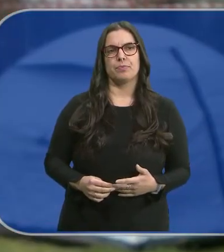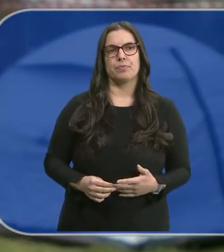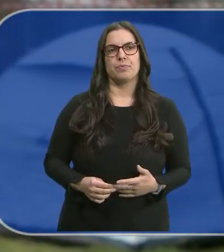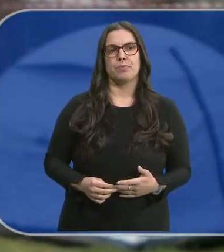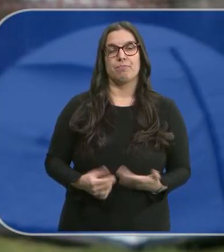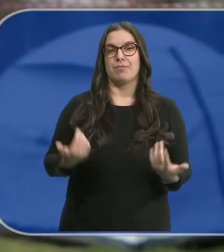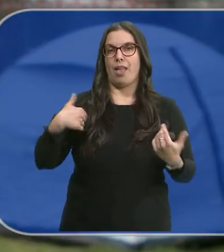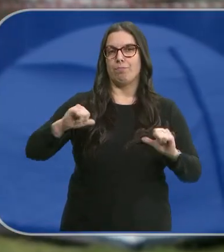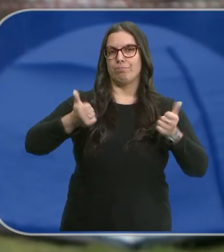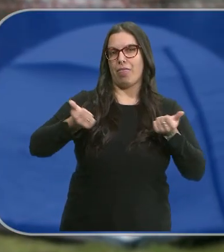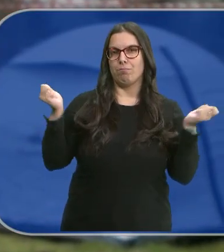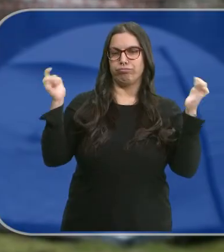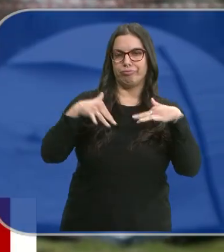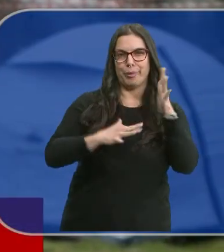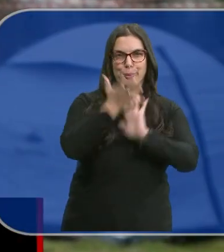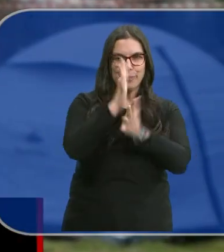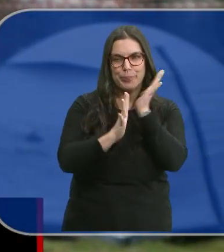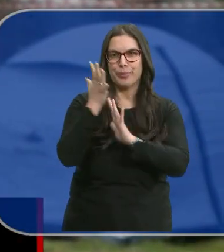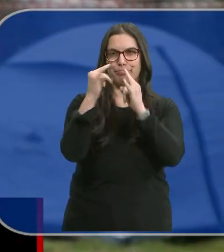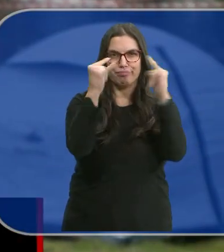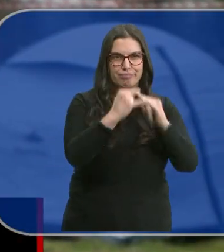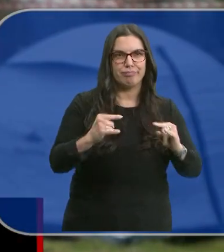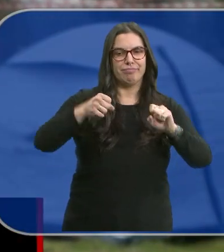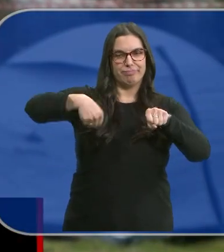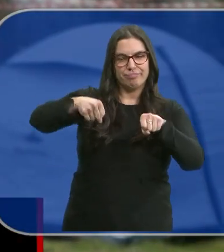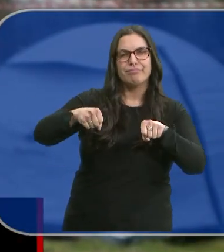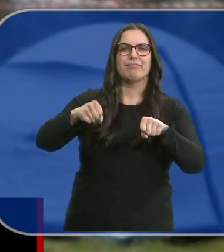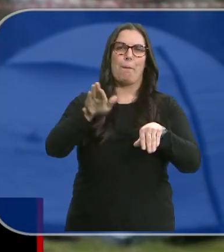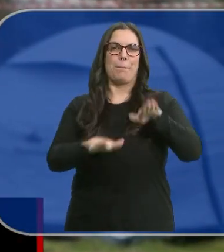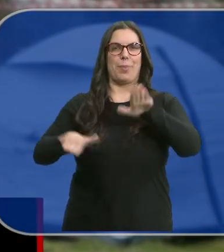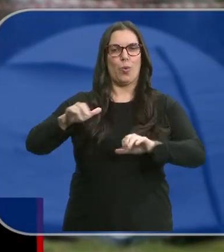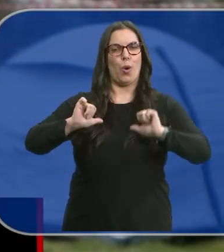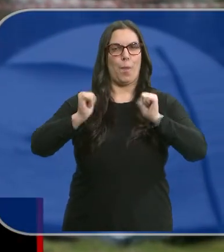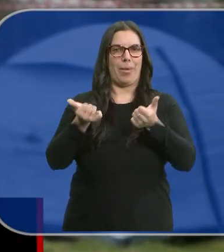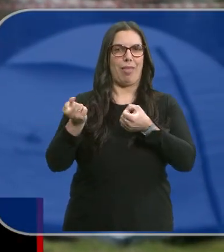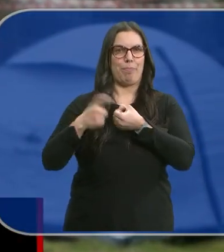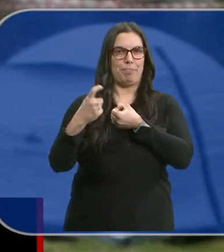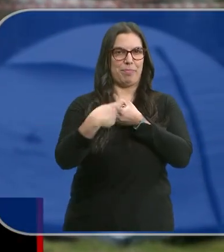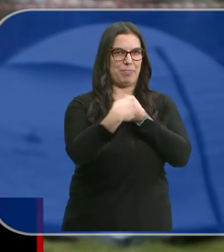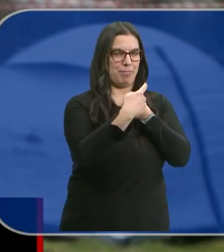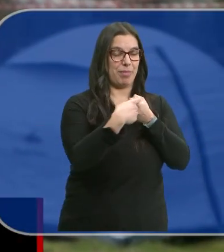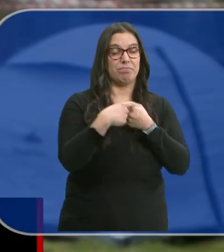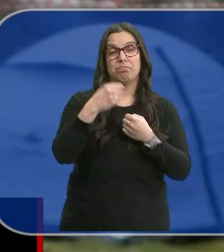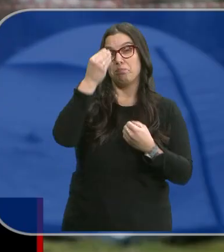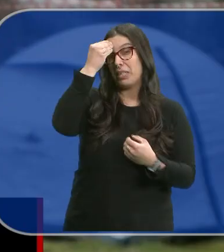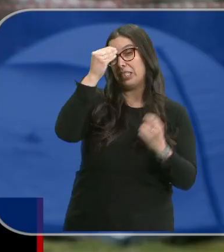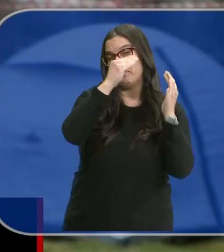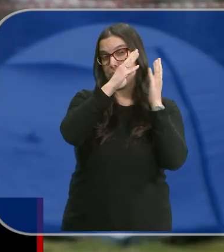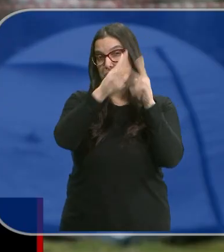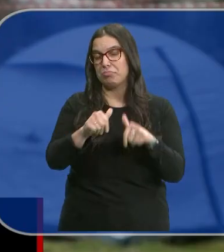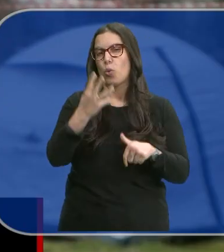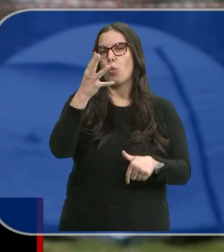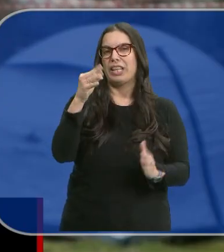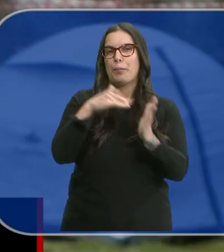Con los motores en marcha y las hogueras encendidas, Pingüinos de Arena recibe ya a los primeros asistentes de esta concentración que espera reunir a más de